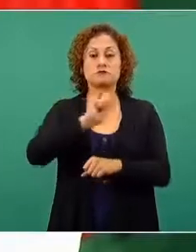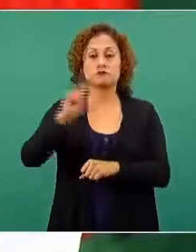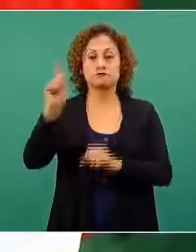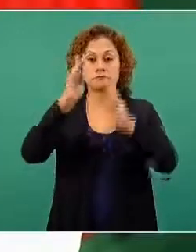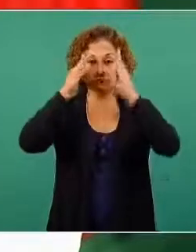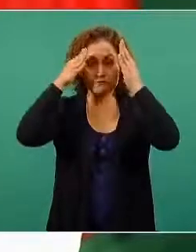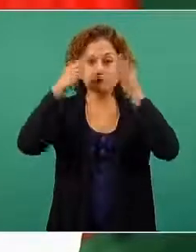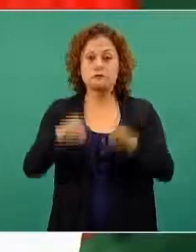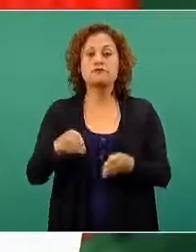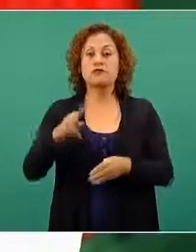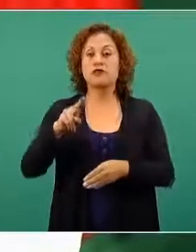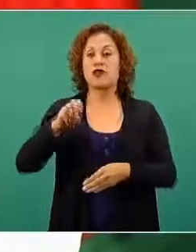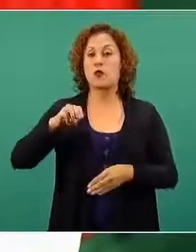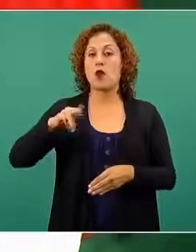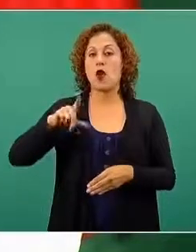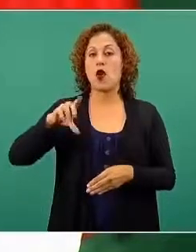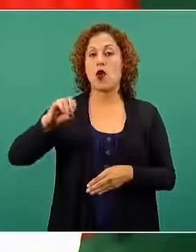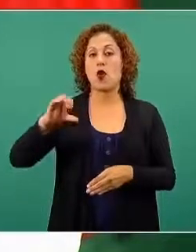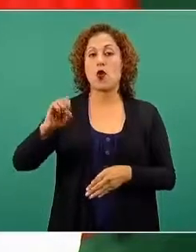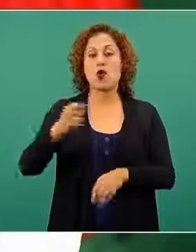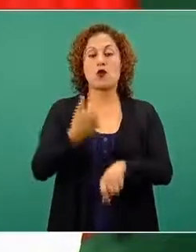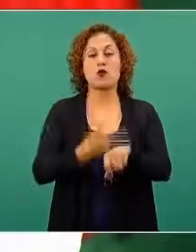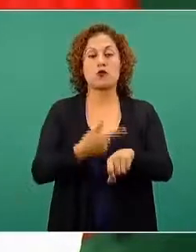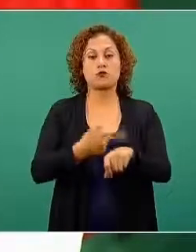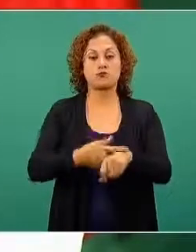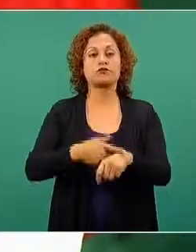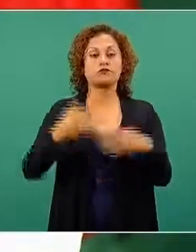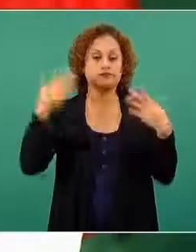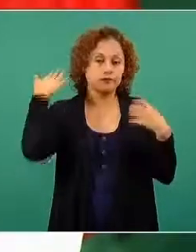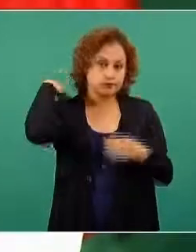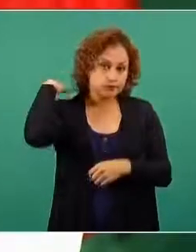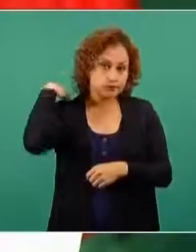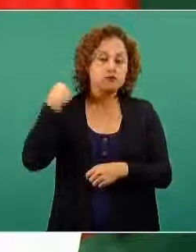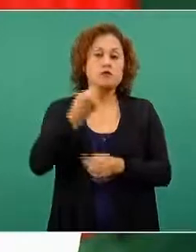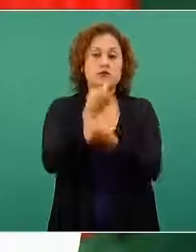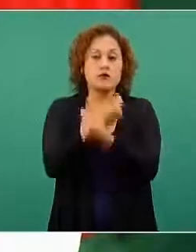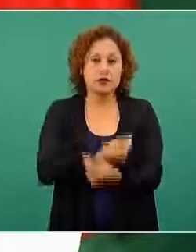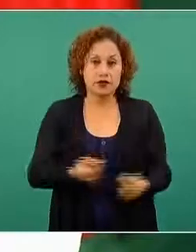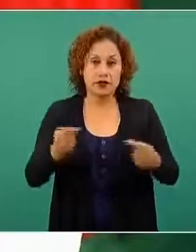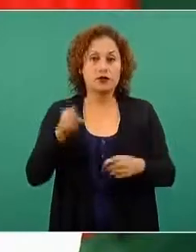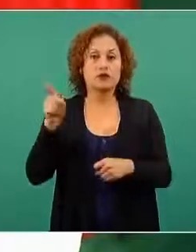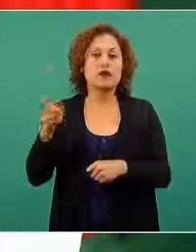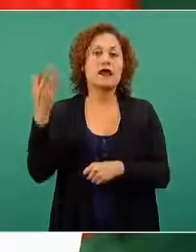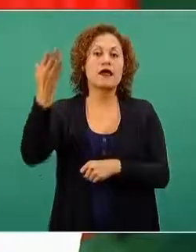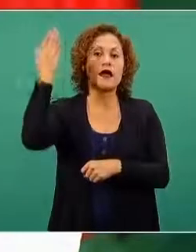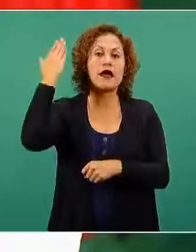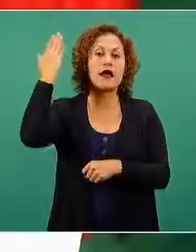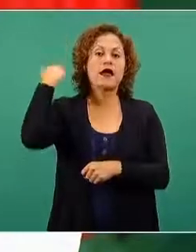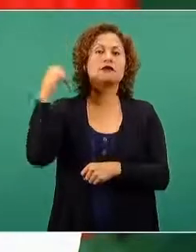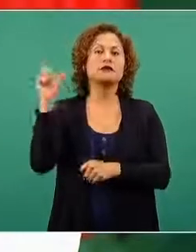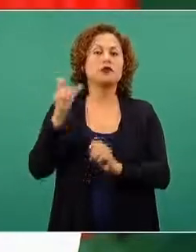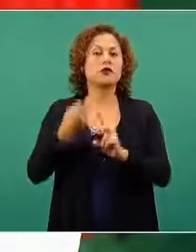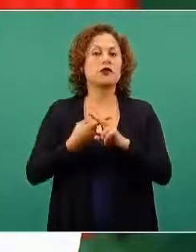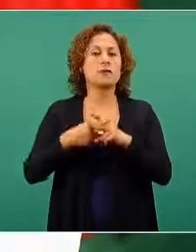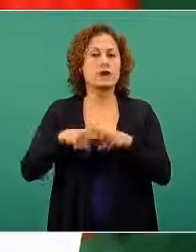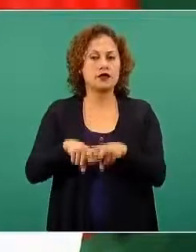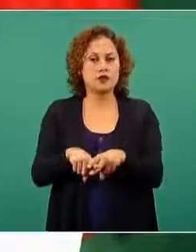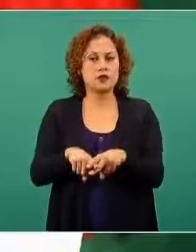ha estado al frente de la Secretaría de Salud de Veracruz desde que inició el periodo de gobierno